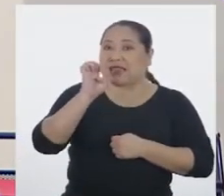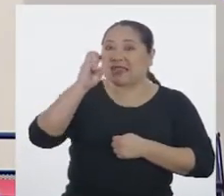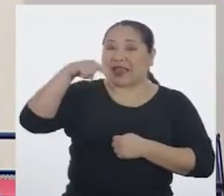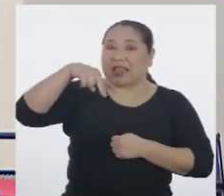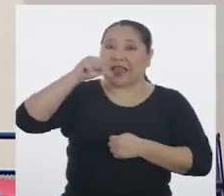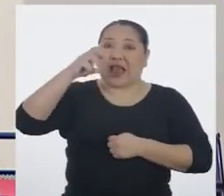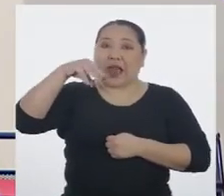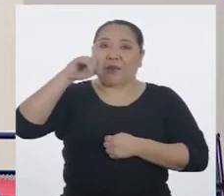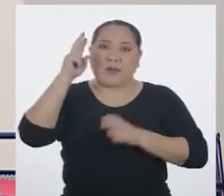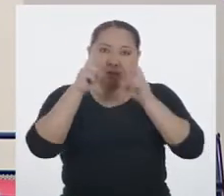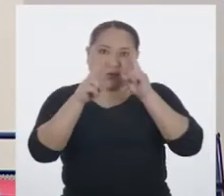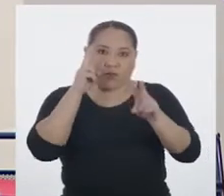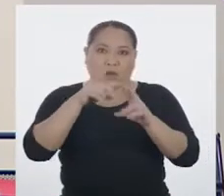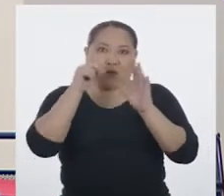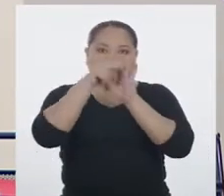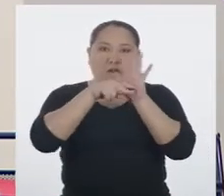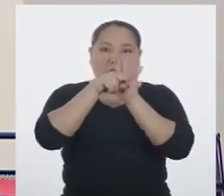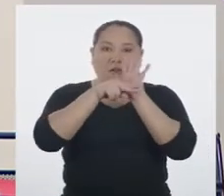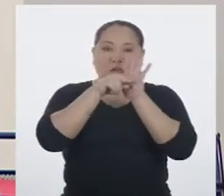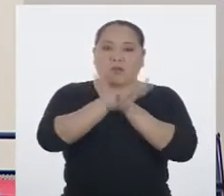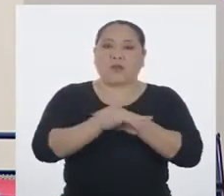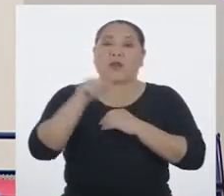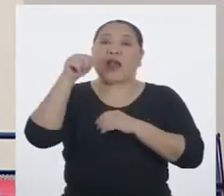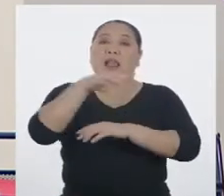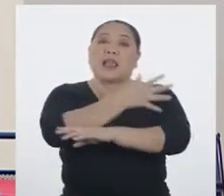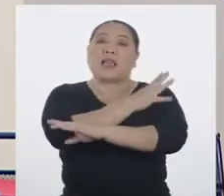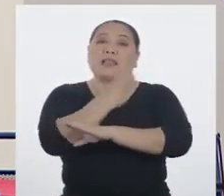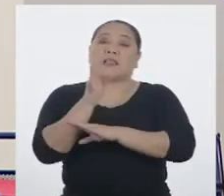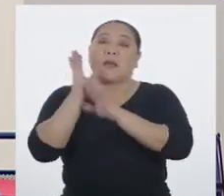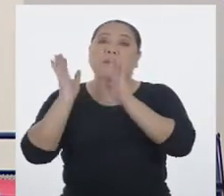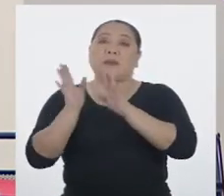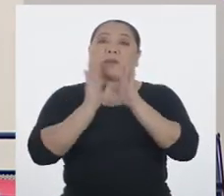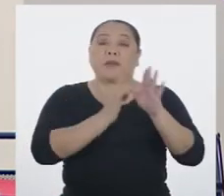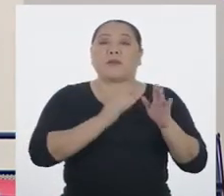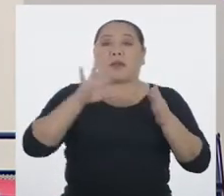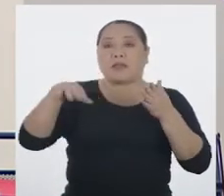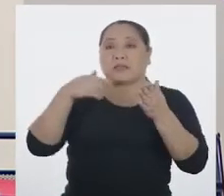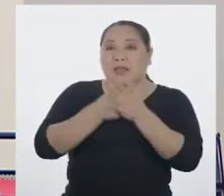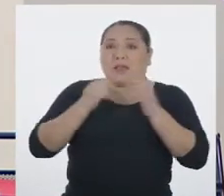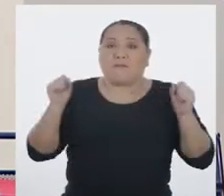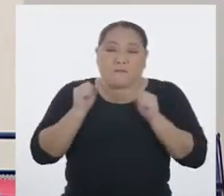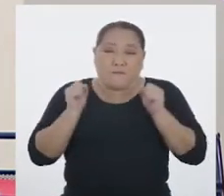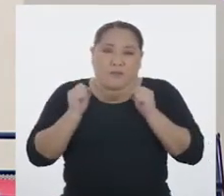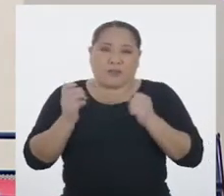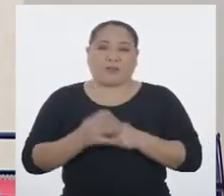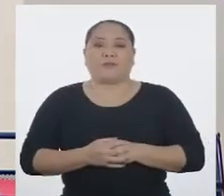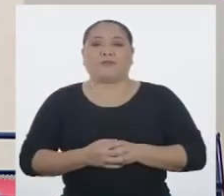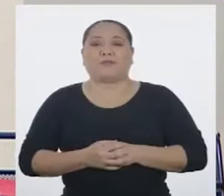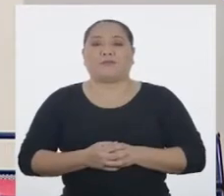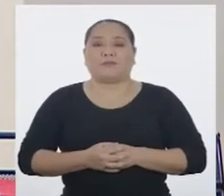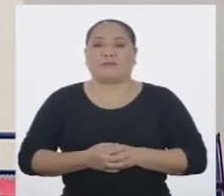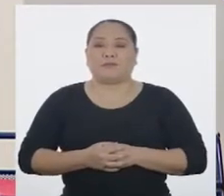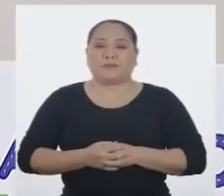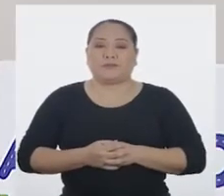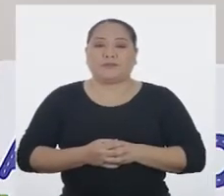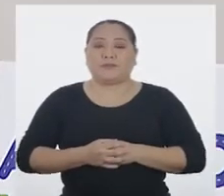El Cenami tiene un video sobre los friajes. Se llama En la selva, preparémonos para la llegada de los friajes.